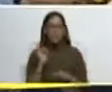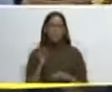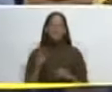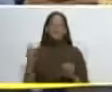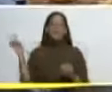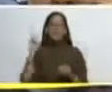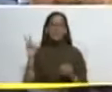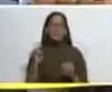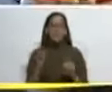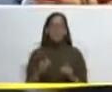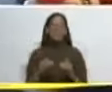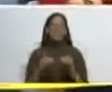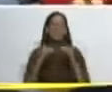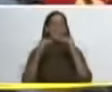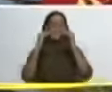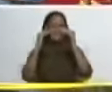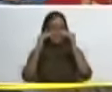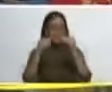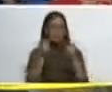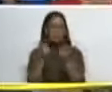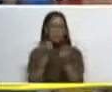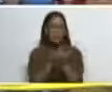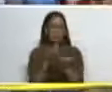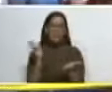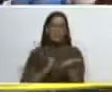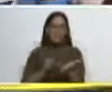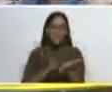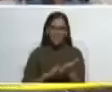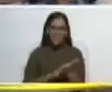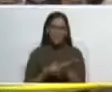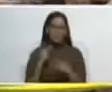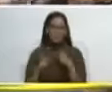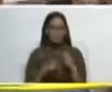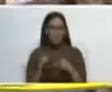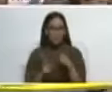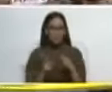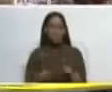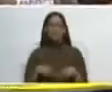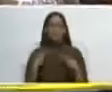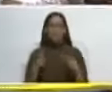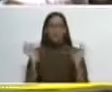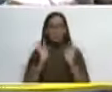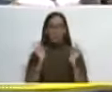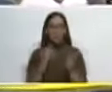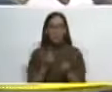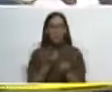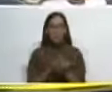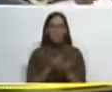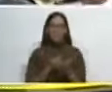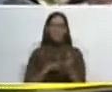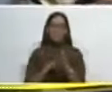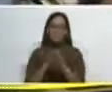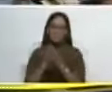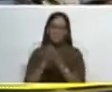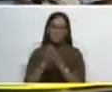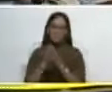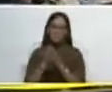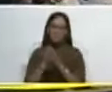crecerá su economía real, su economía productiva, su nuevo modelo económico es el que está creciendo.